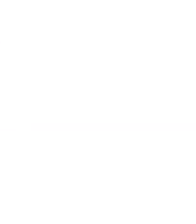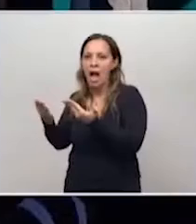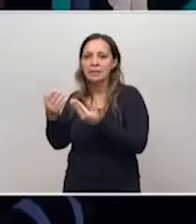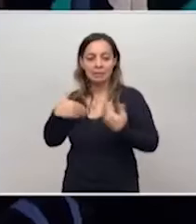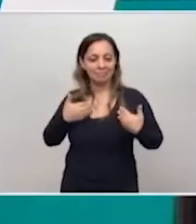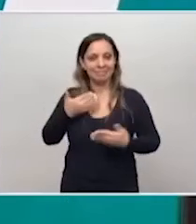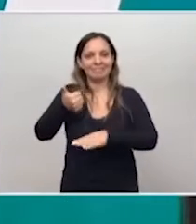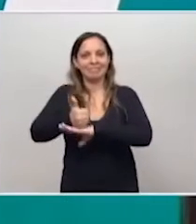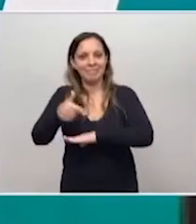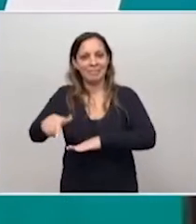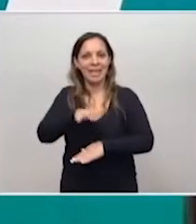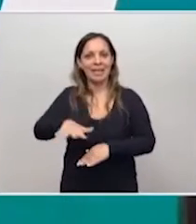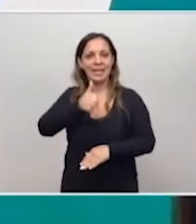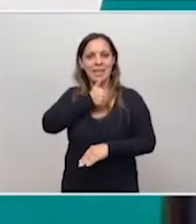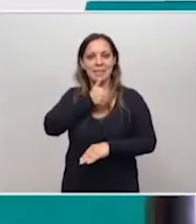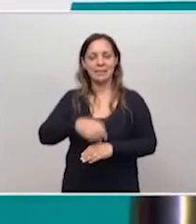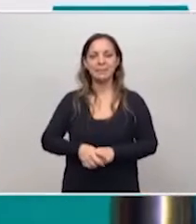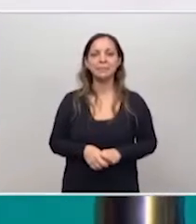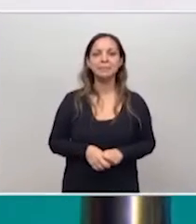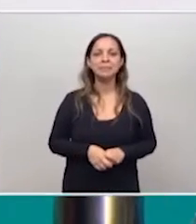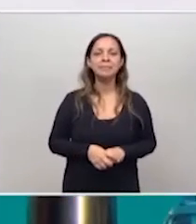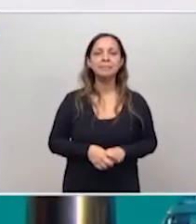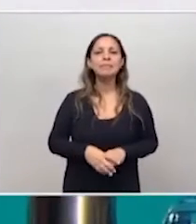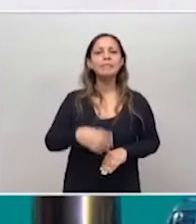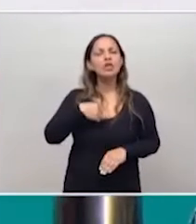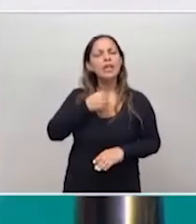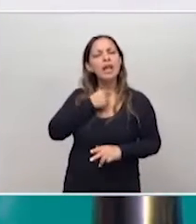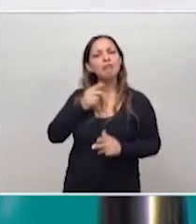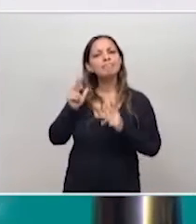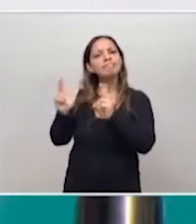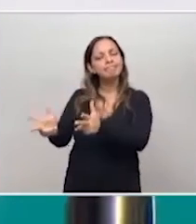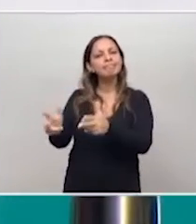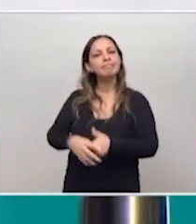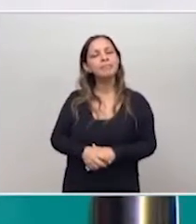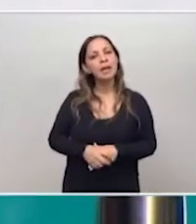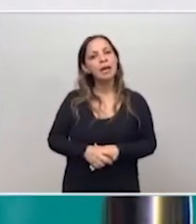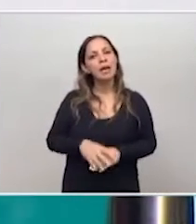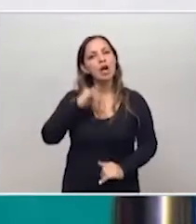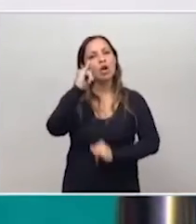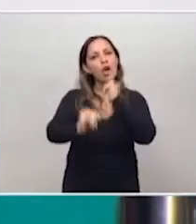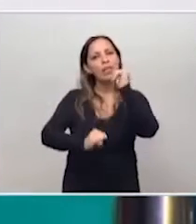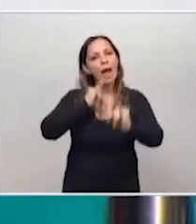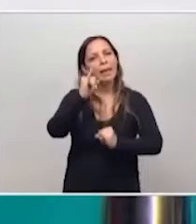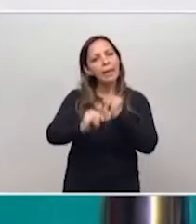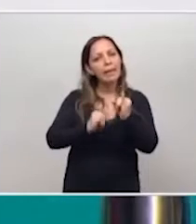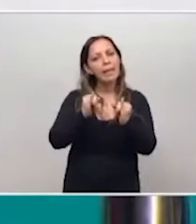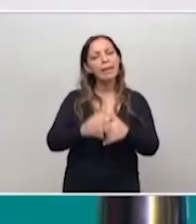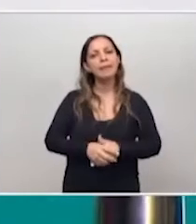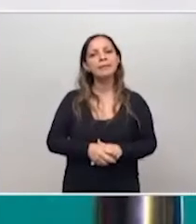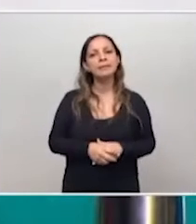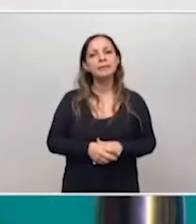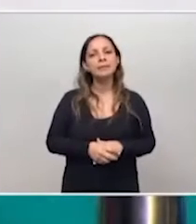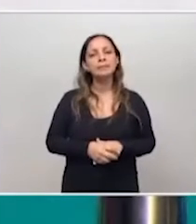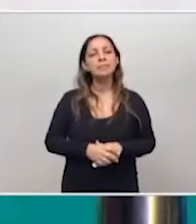Yo quiero hacerle este comentario a los que